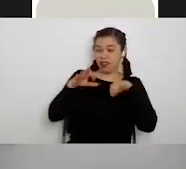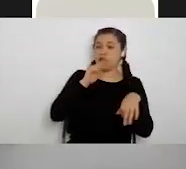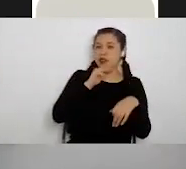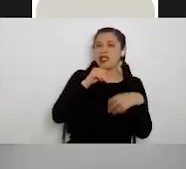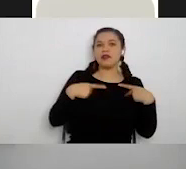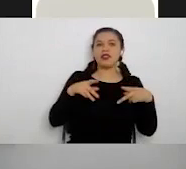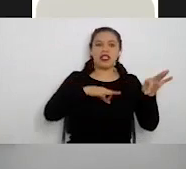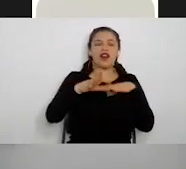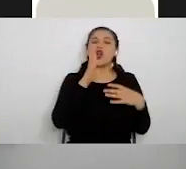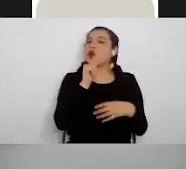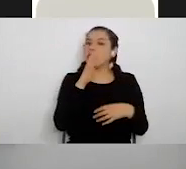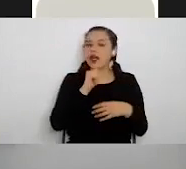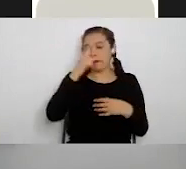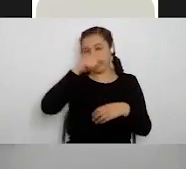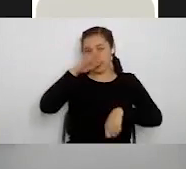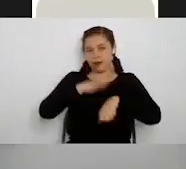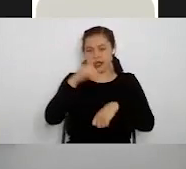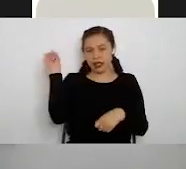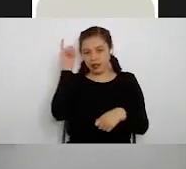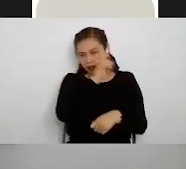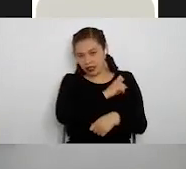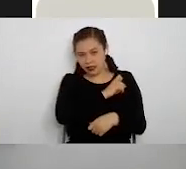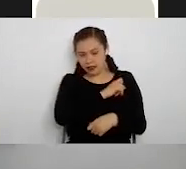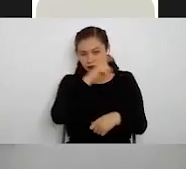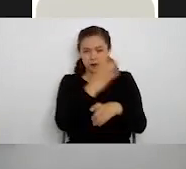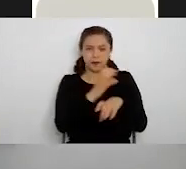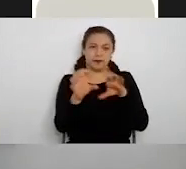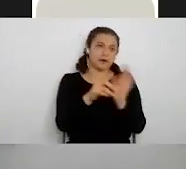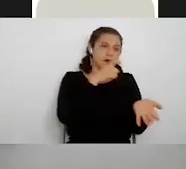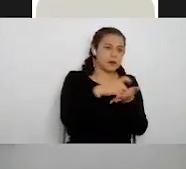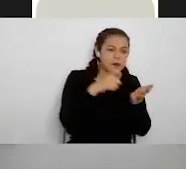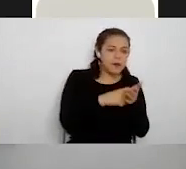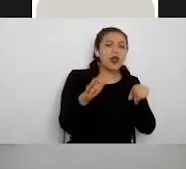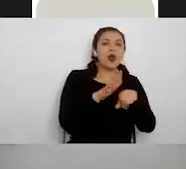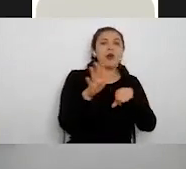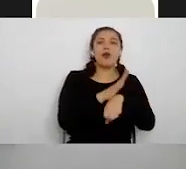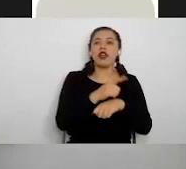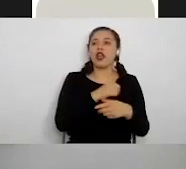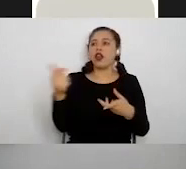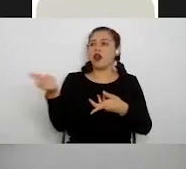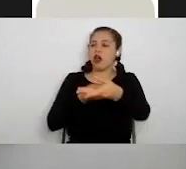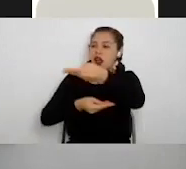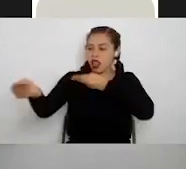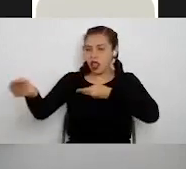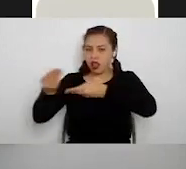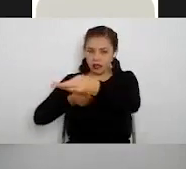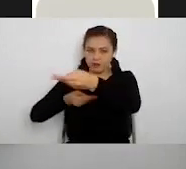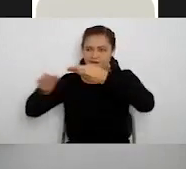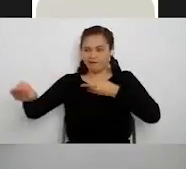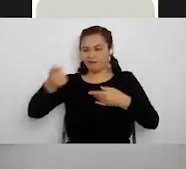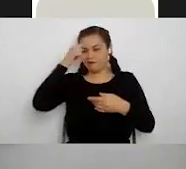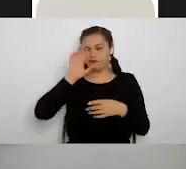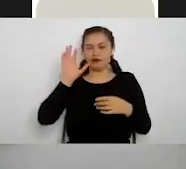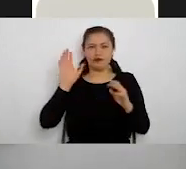obra, hay una dificultad de obtener bienes porque ya no es tan fácil transitarlos. Ese es el costo de salirse de la Unión